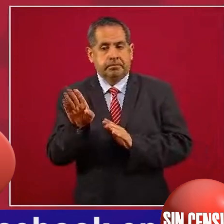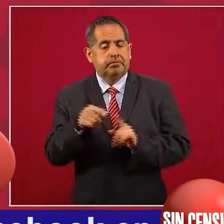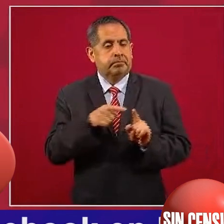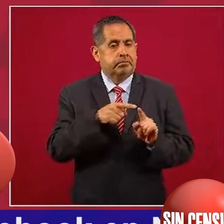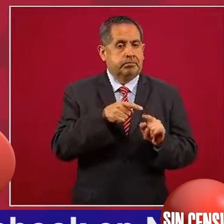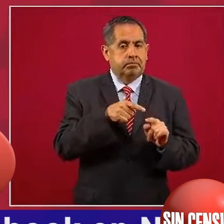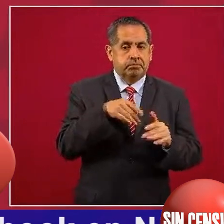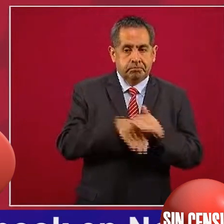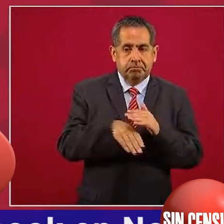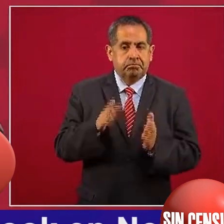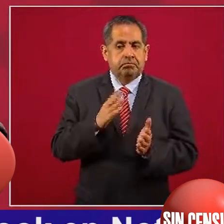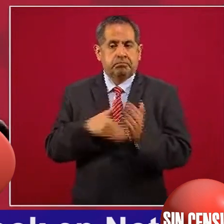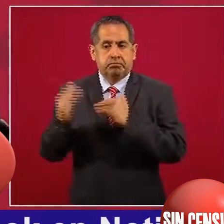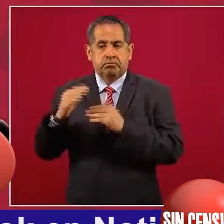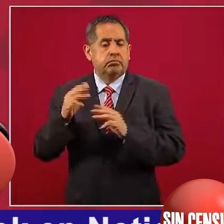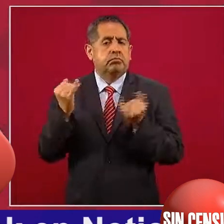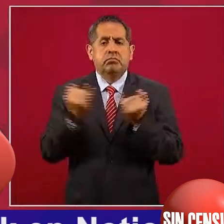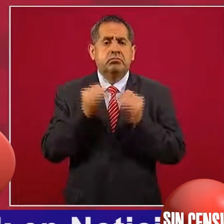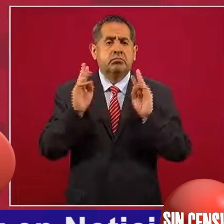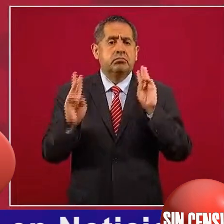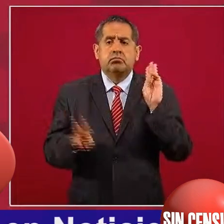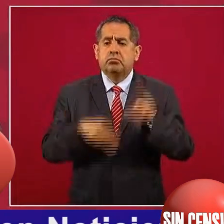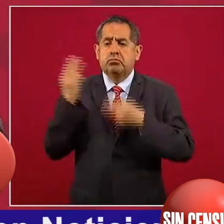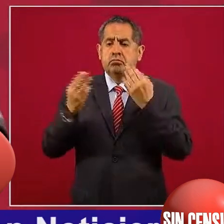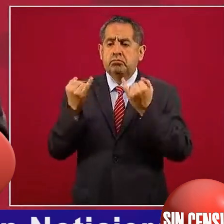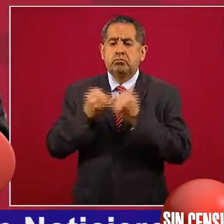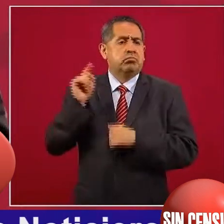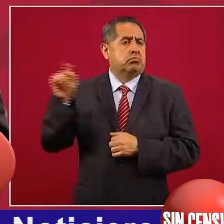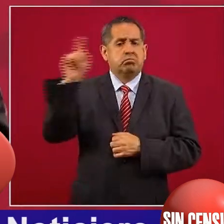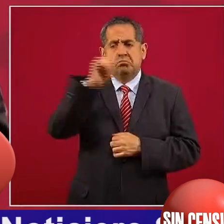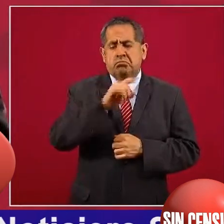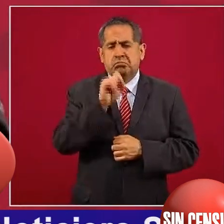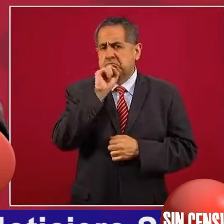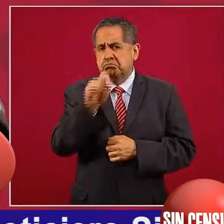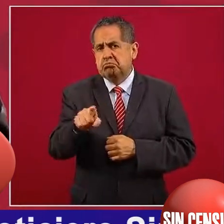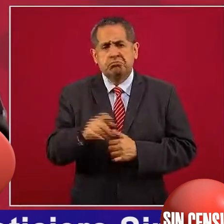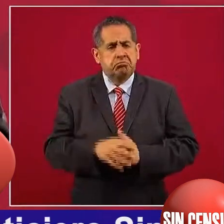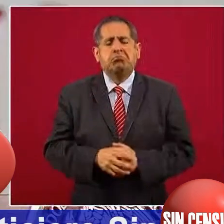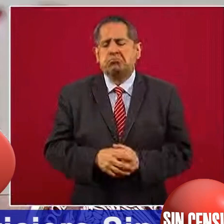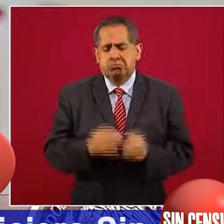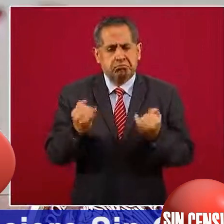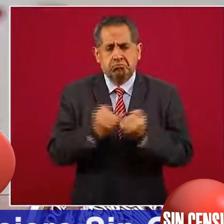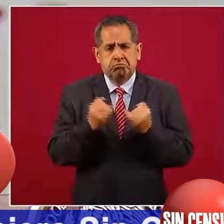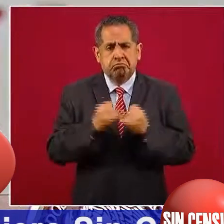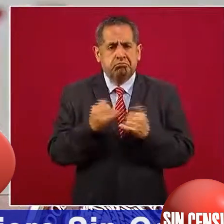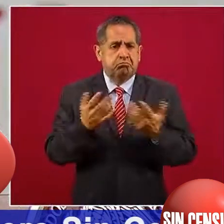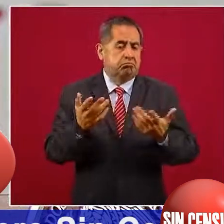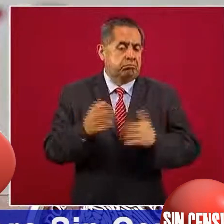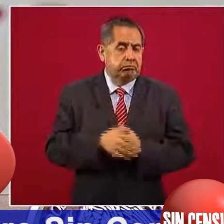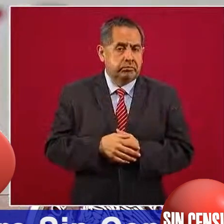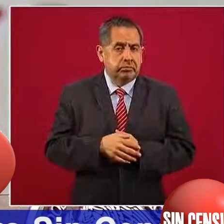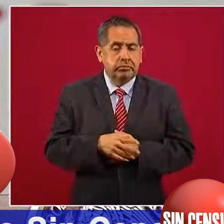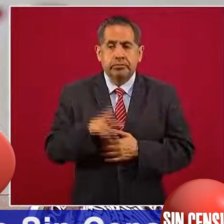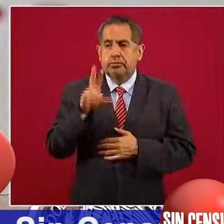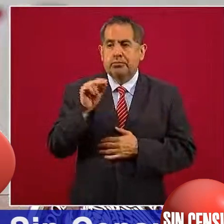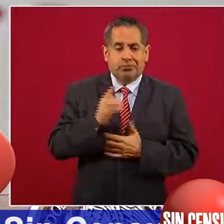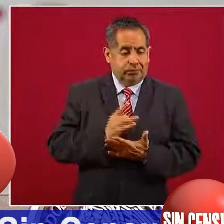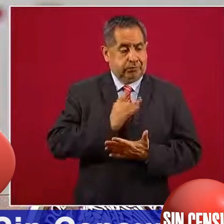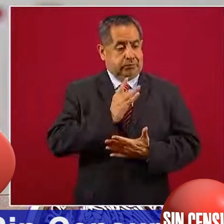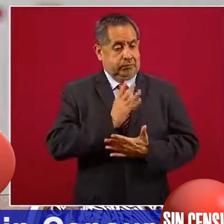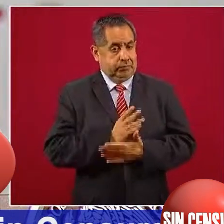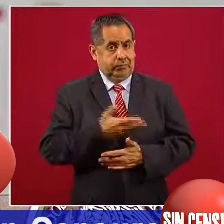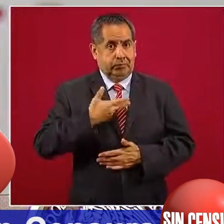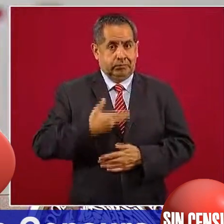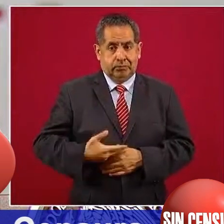cayeron todas las economías del mundo. O sea, no es un asunto